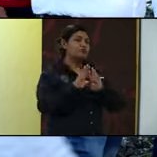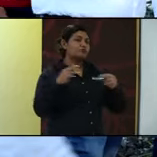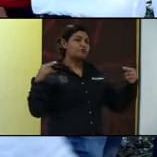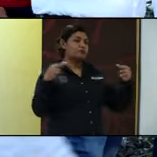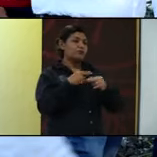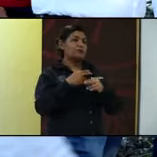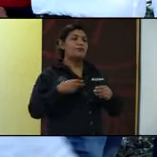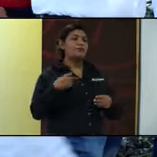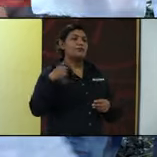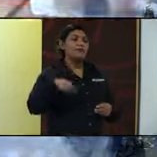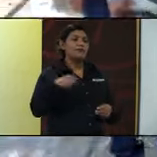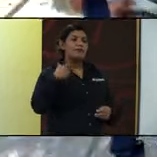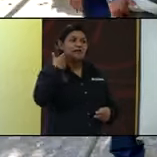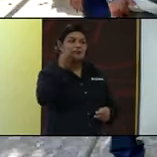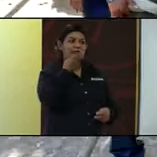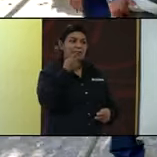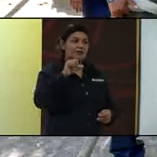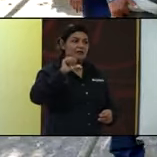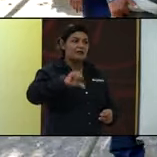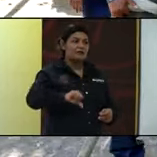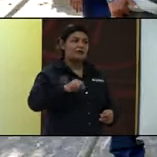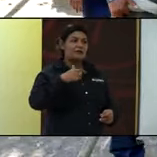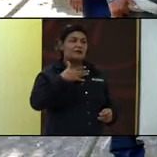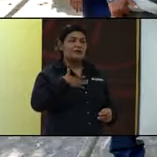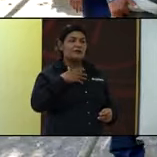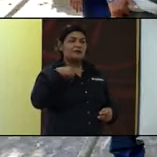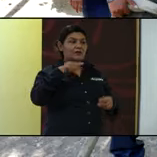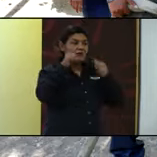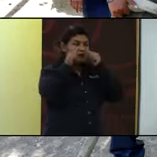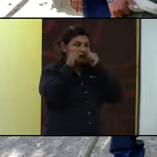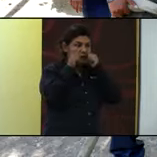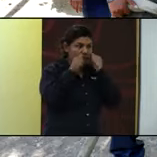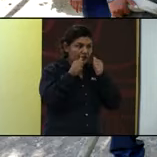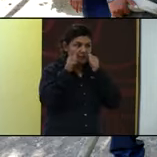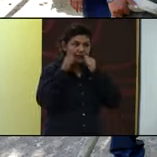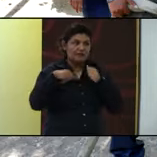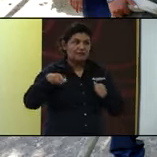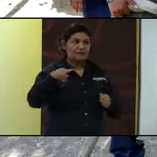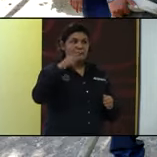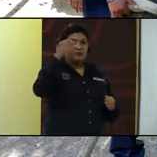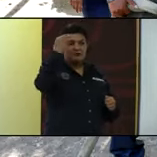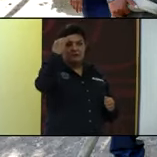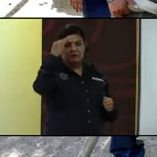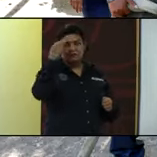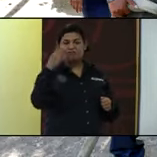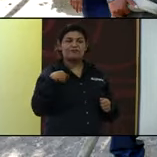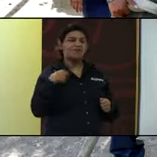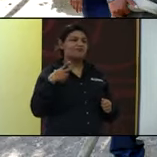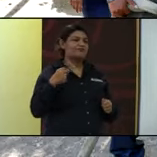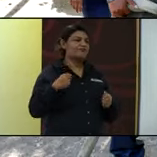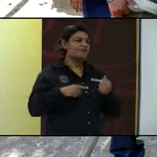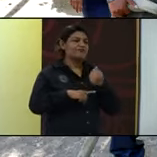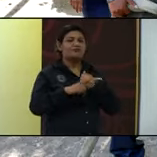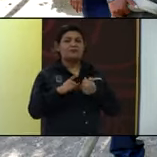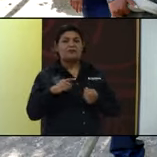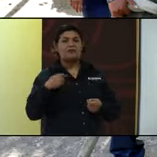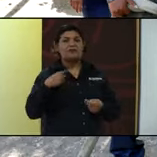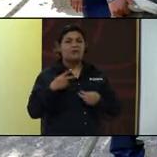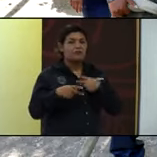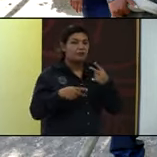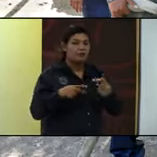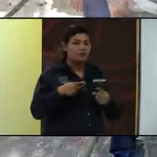Quiero decirles que ahí yo personalmente fui a atender el problema, ustedes ya me conocen, yo no les saco vuelta a los problemas, voy y